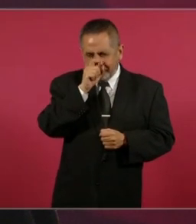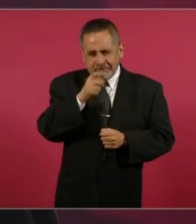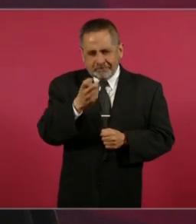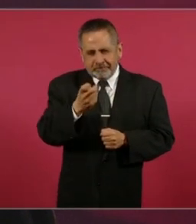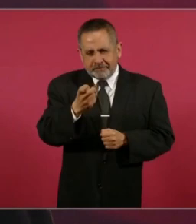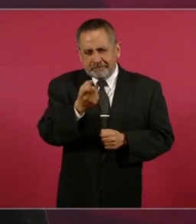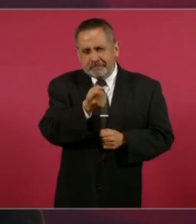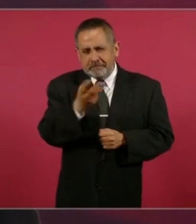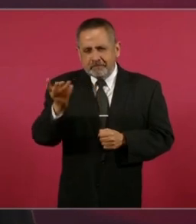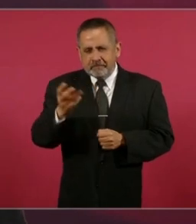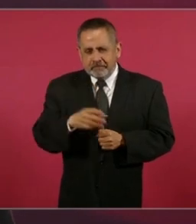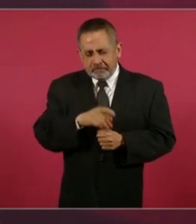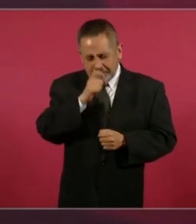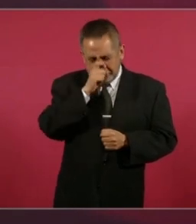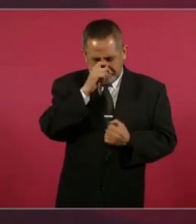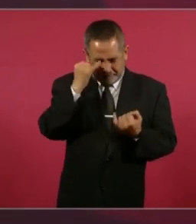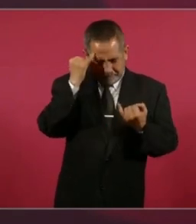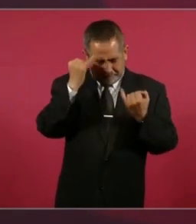inhalan